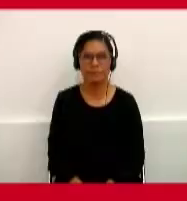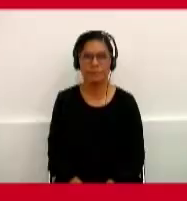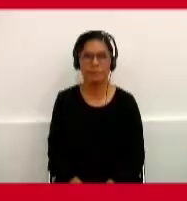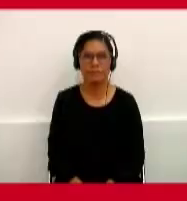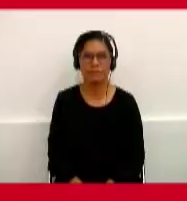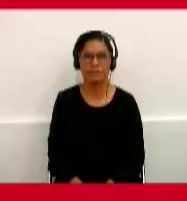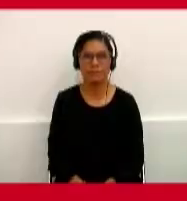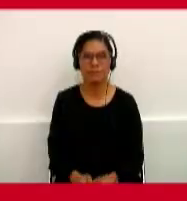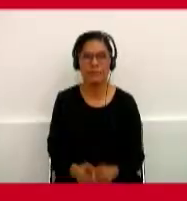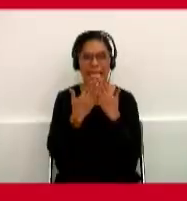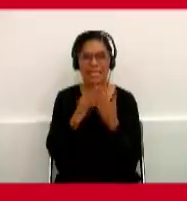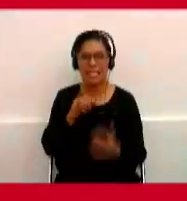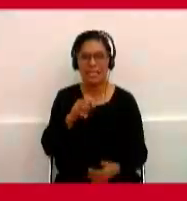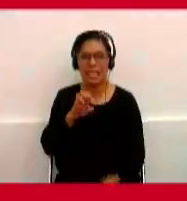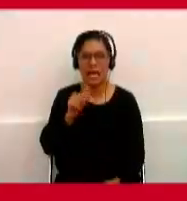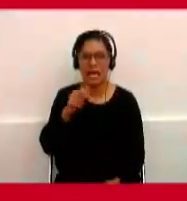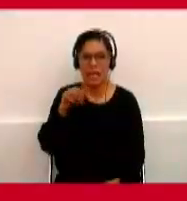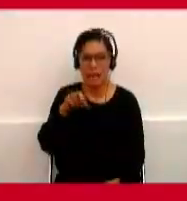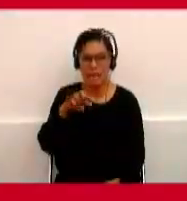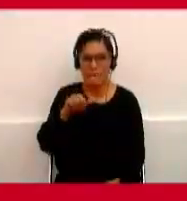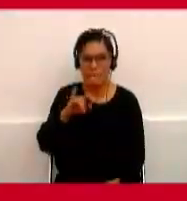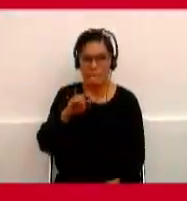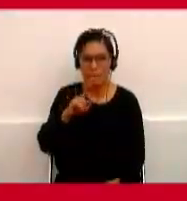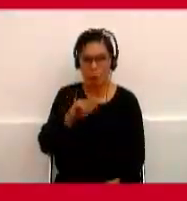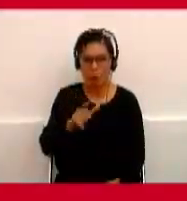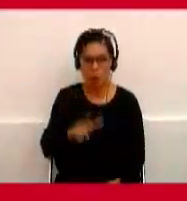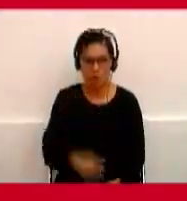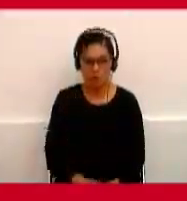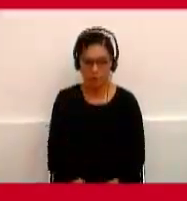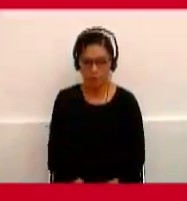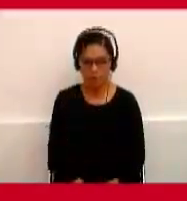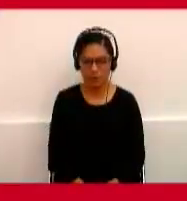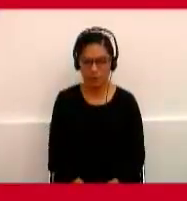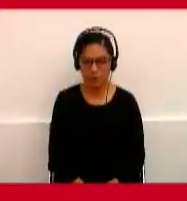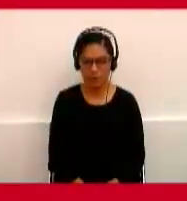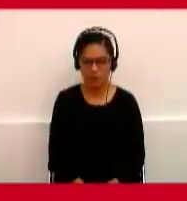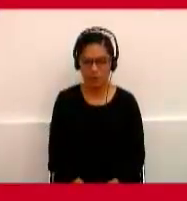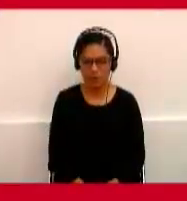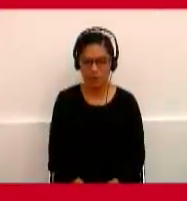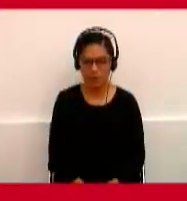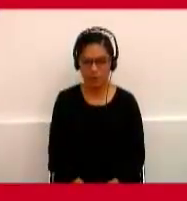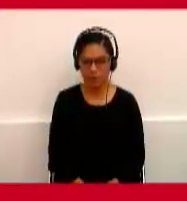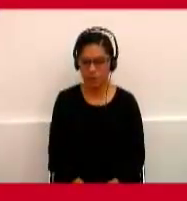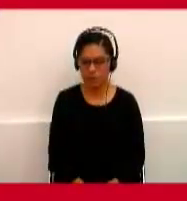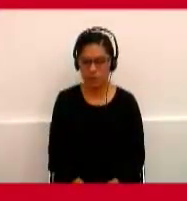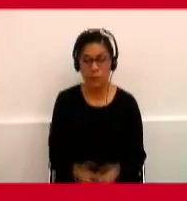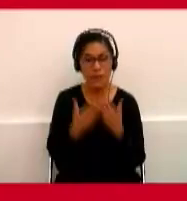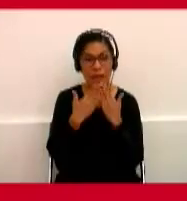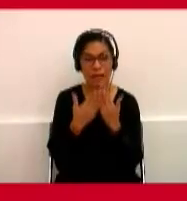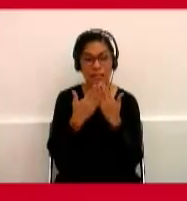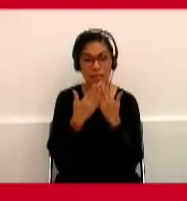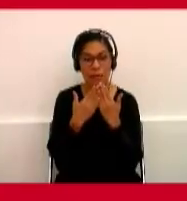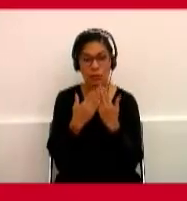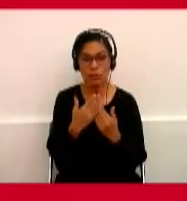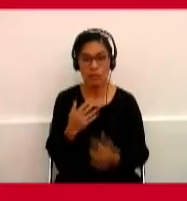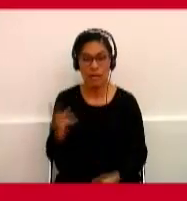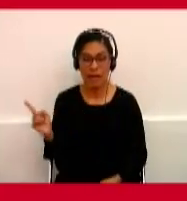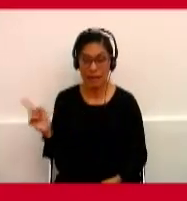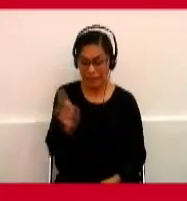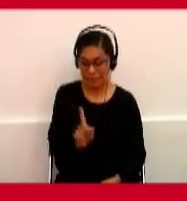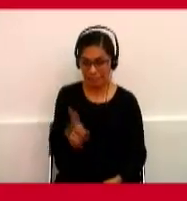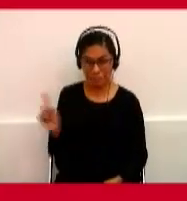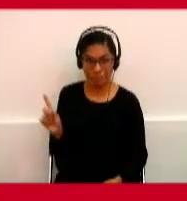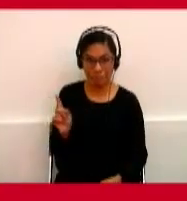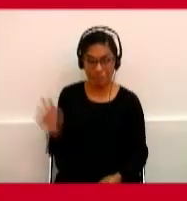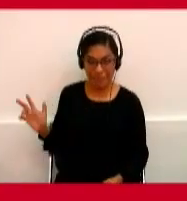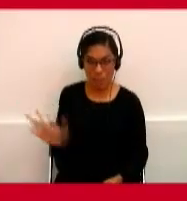Gracias, Jean-Paul. Oui. Agradecemos la participación de los 3 autores y